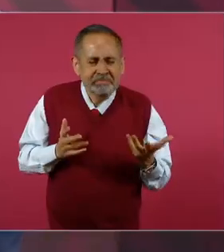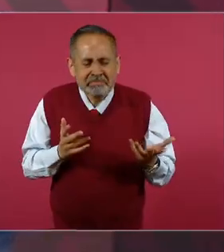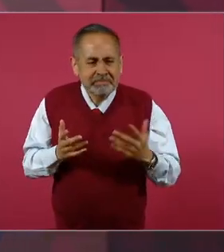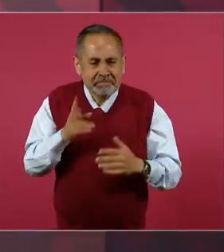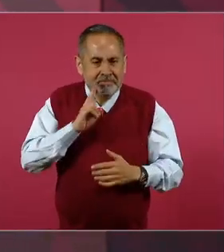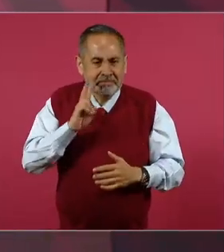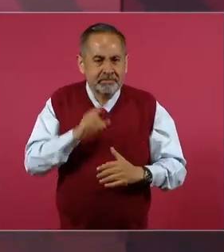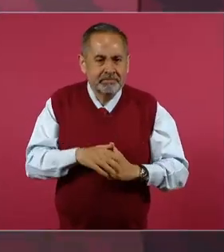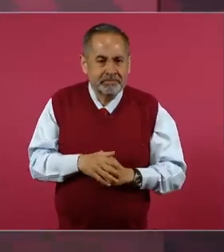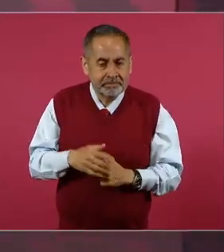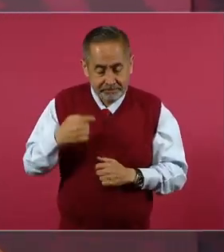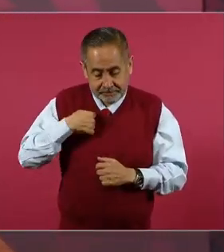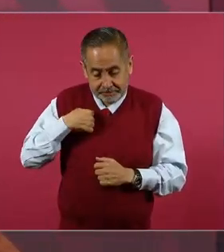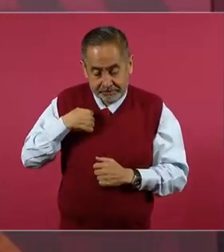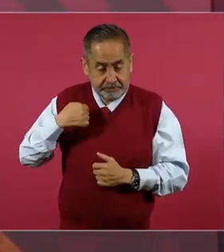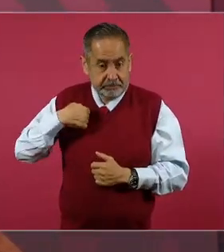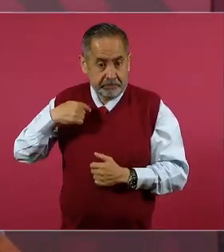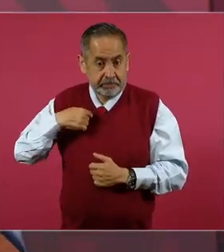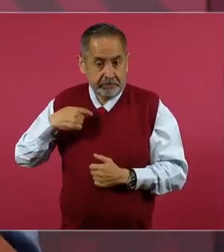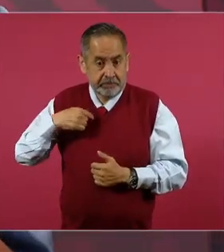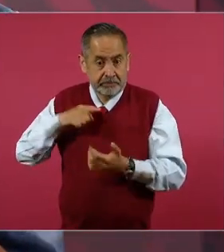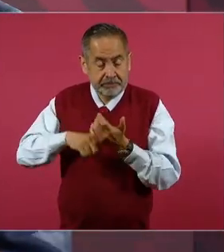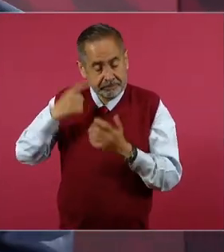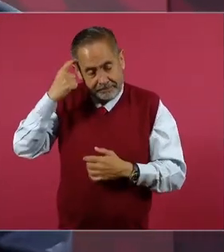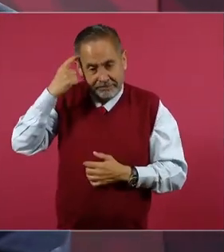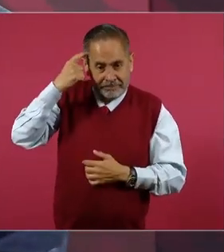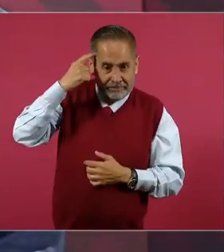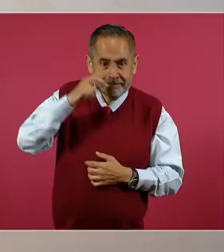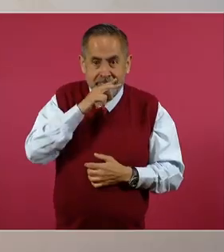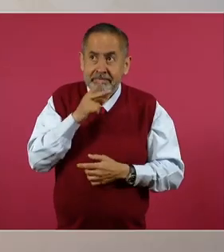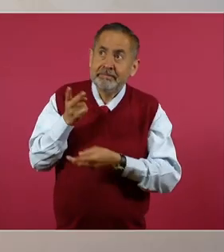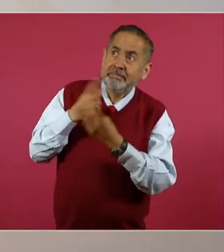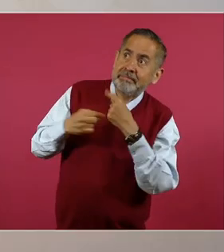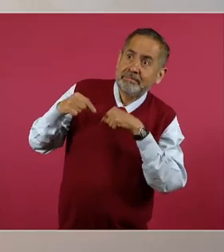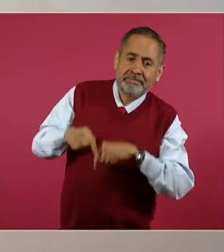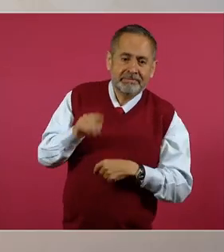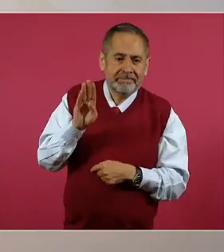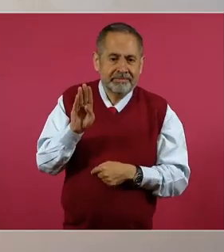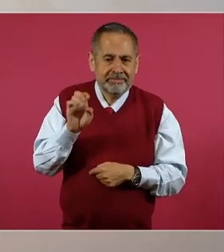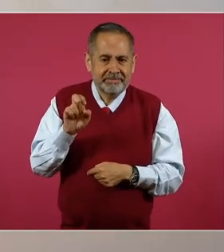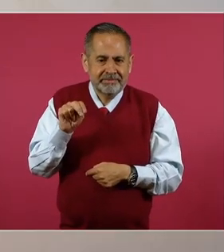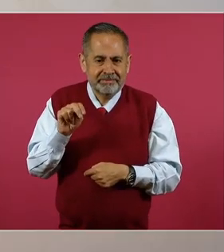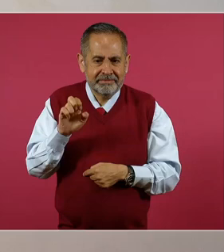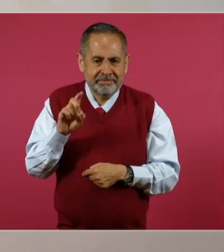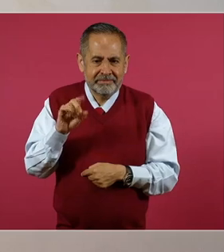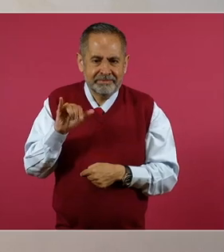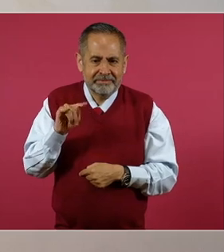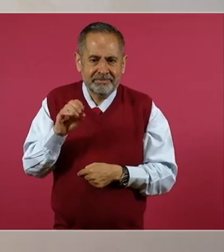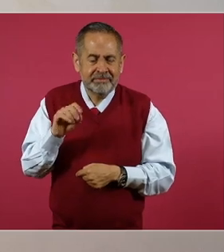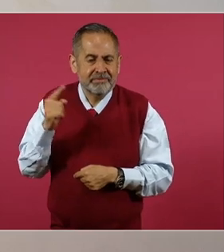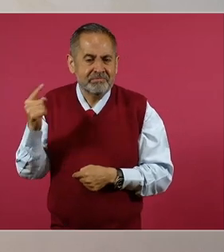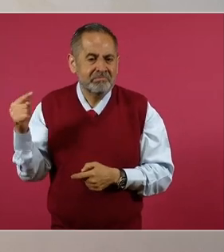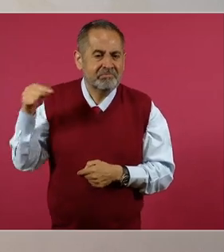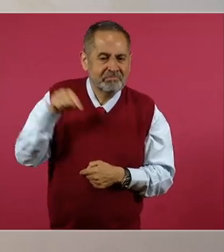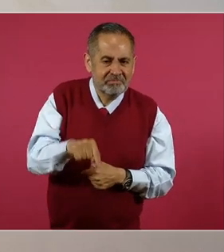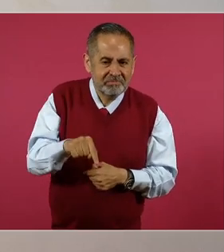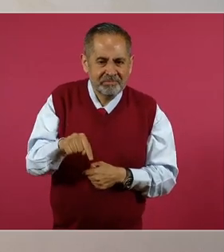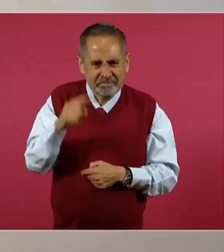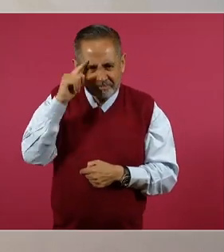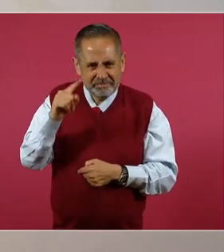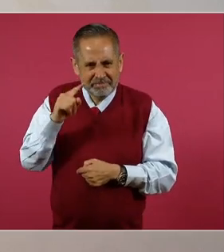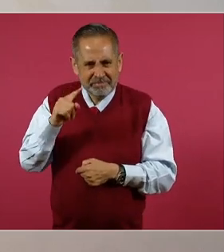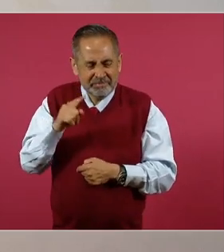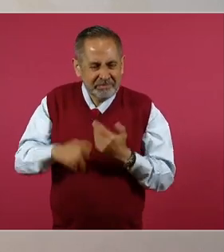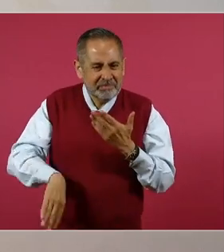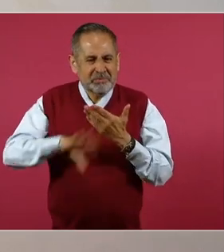tenía yo la preocupación de que venía Benedicto a lanzarse en contra